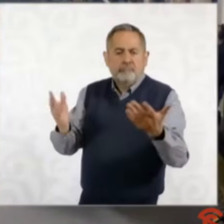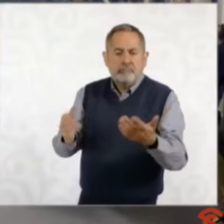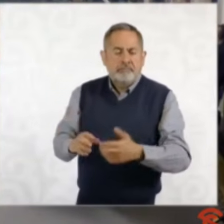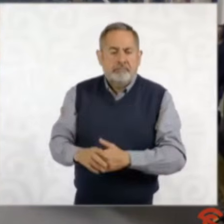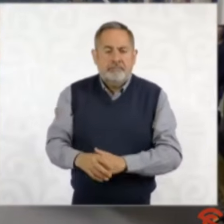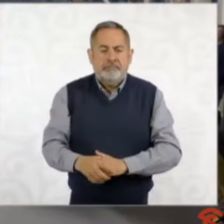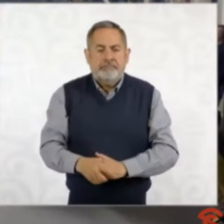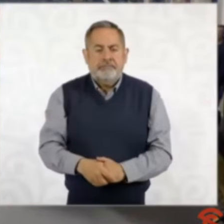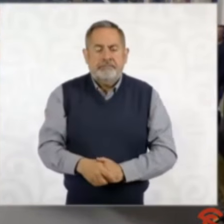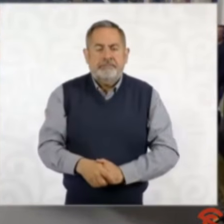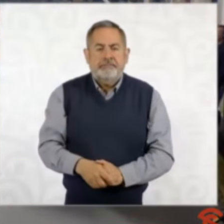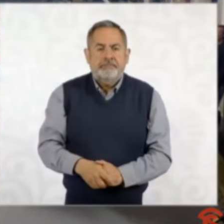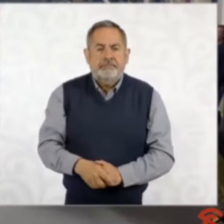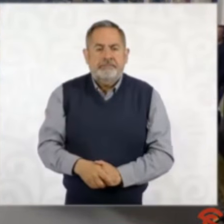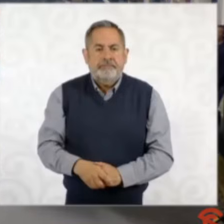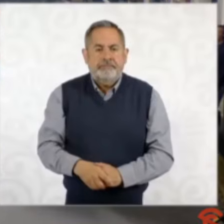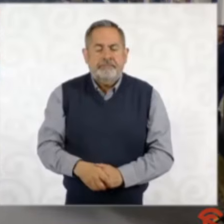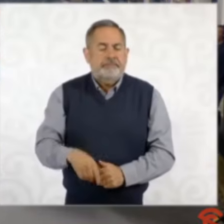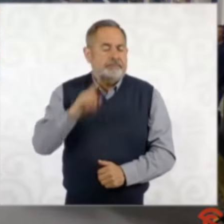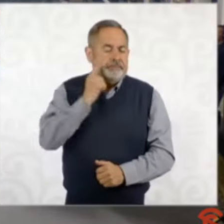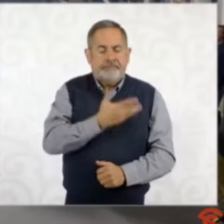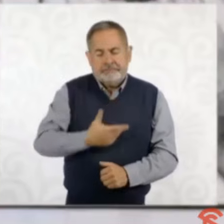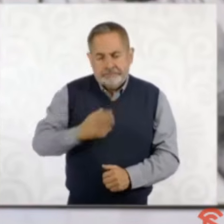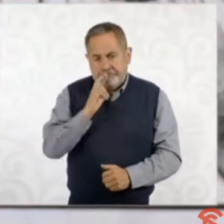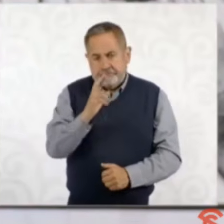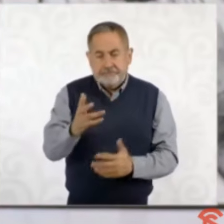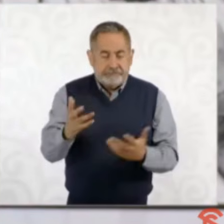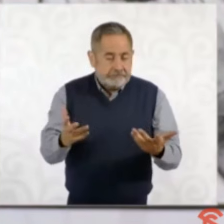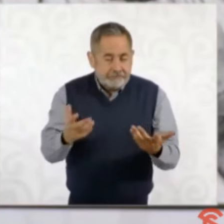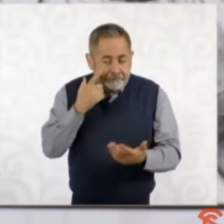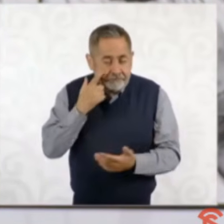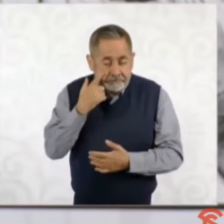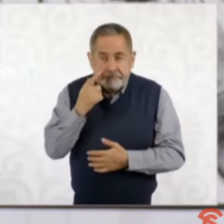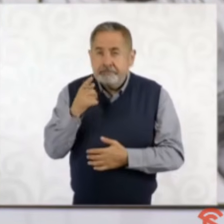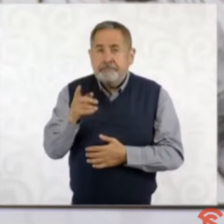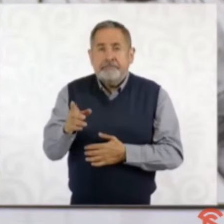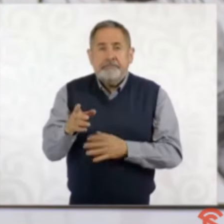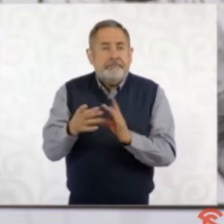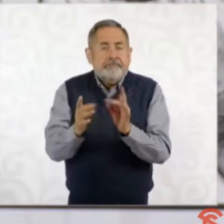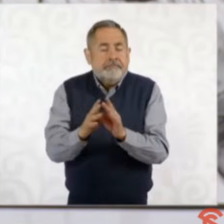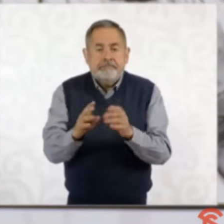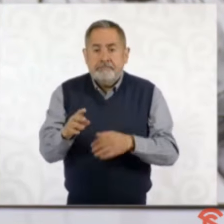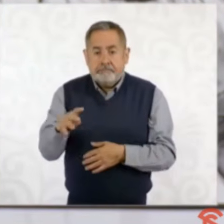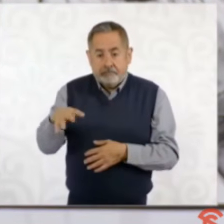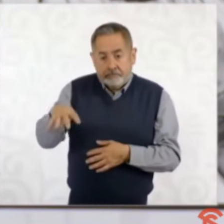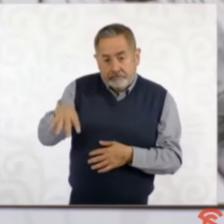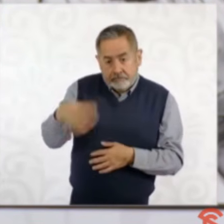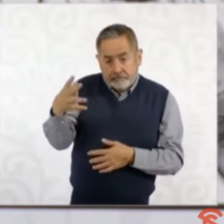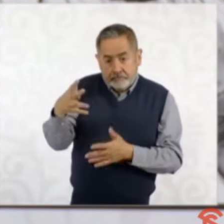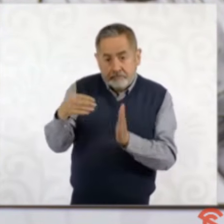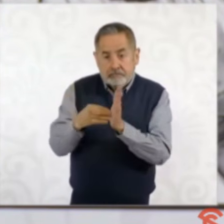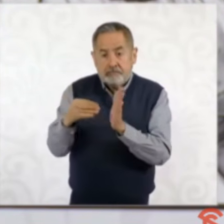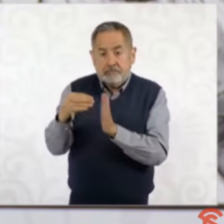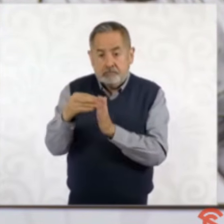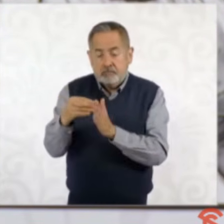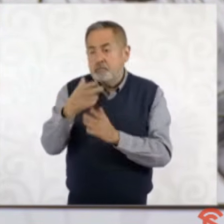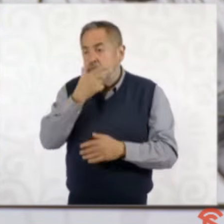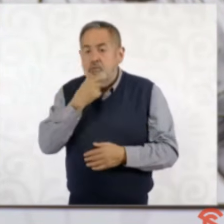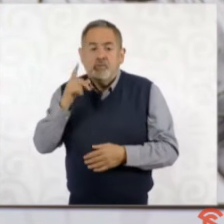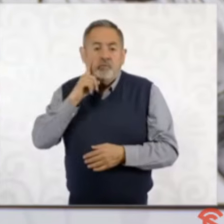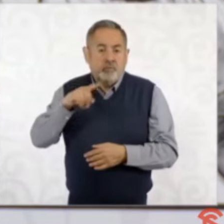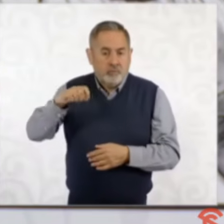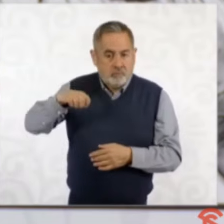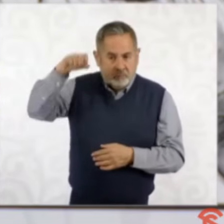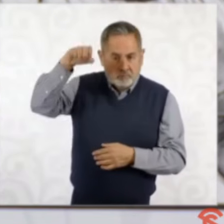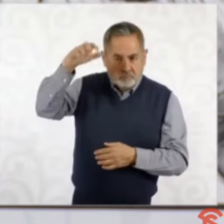puede explicarse que 14 millones de adultos mayores, adultas y adultos